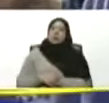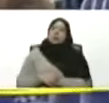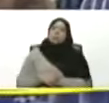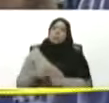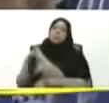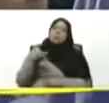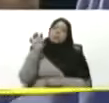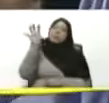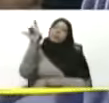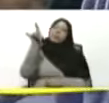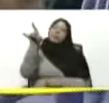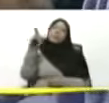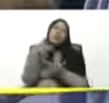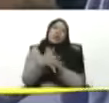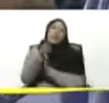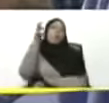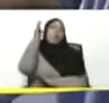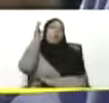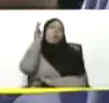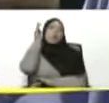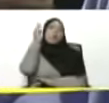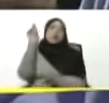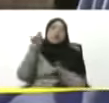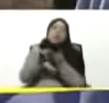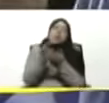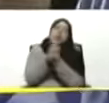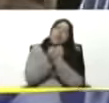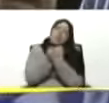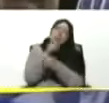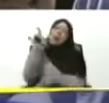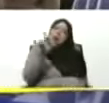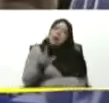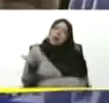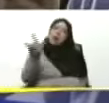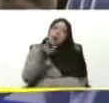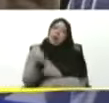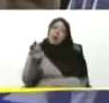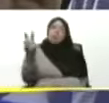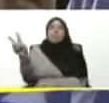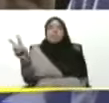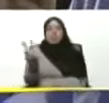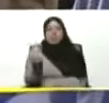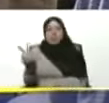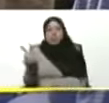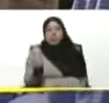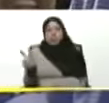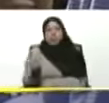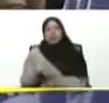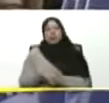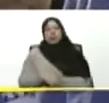La patria es una mujer y el regreso para amarla.